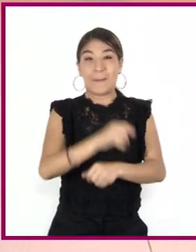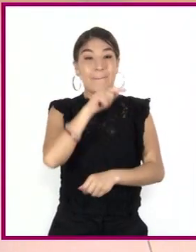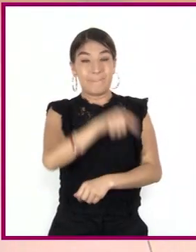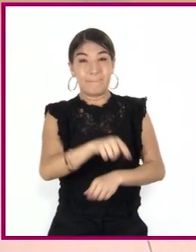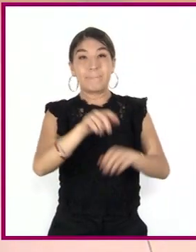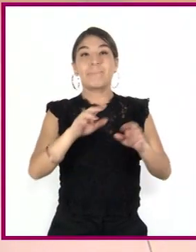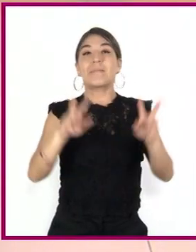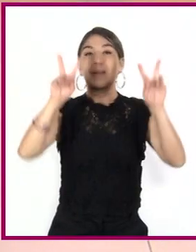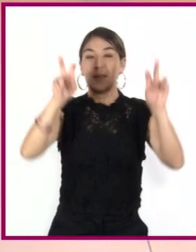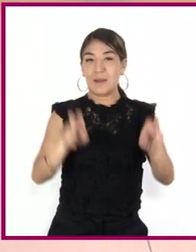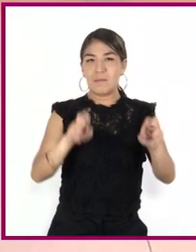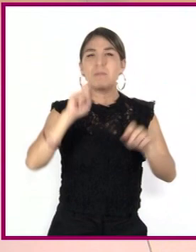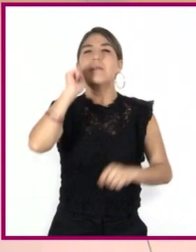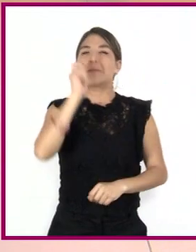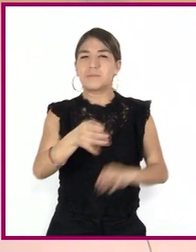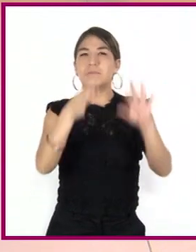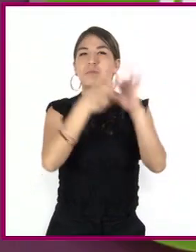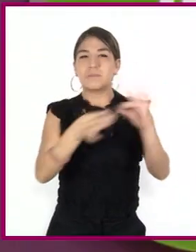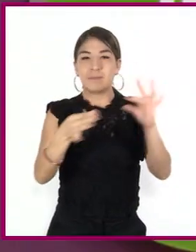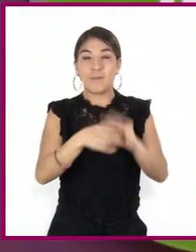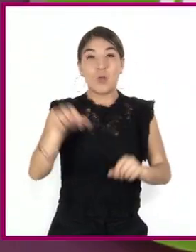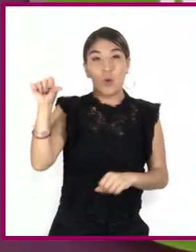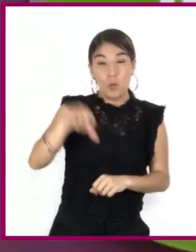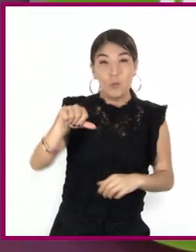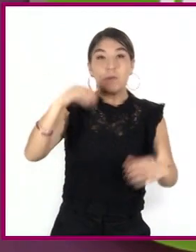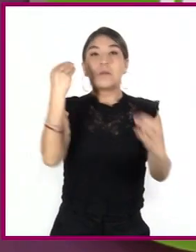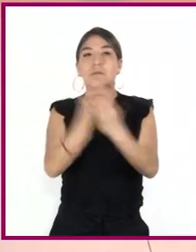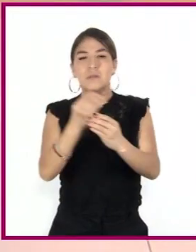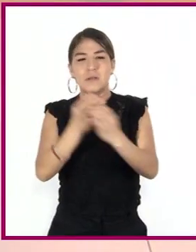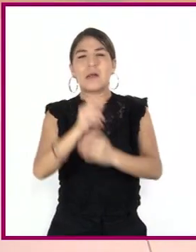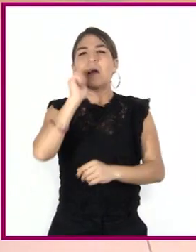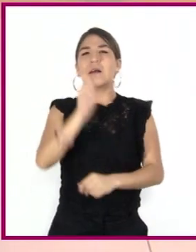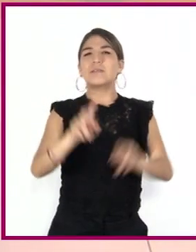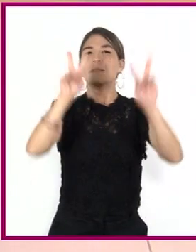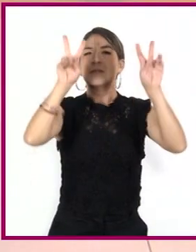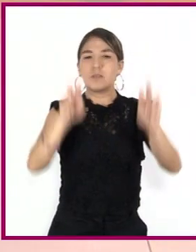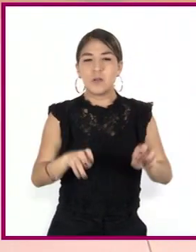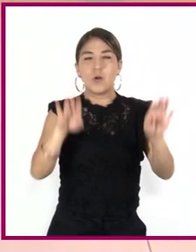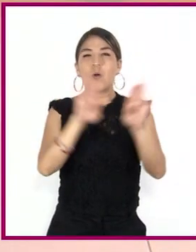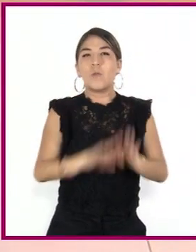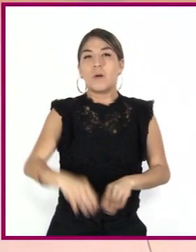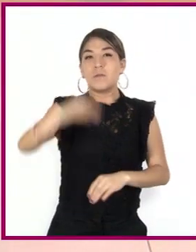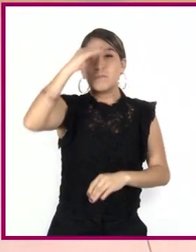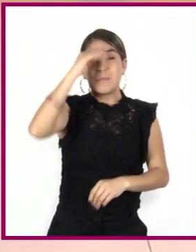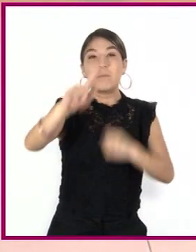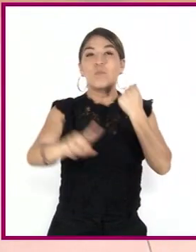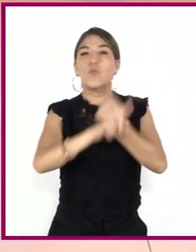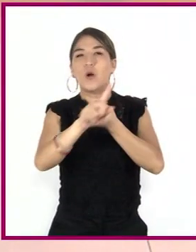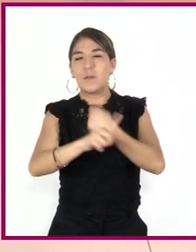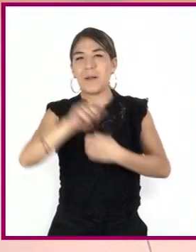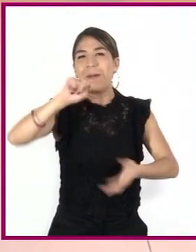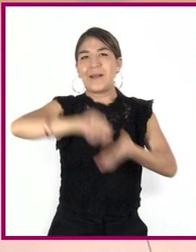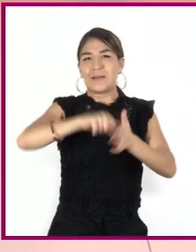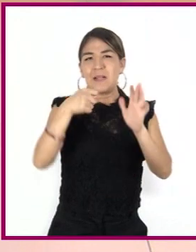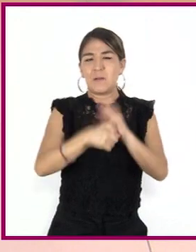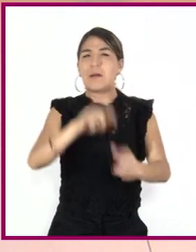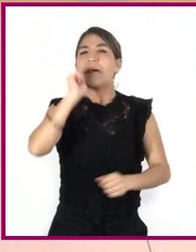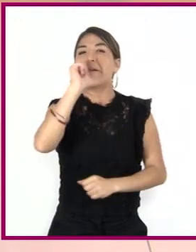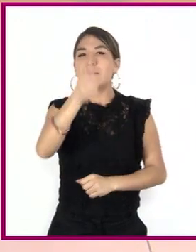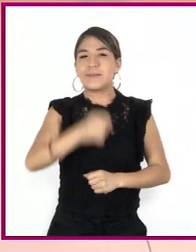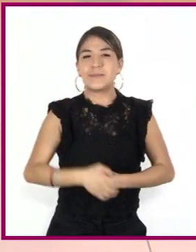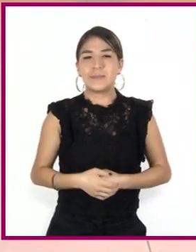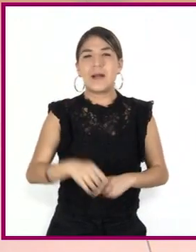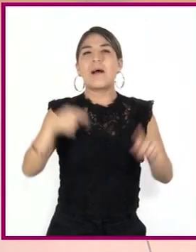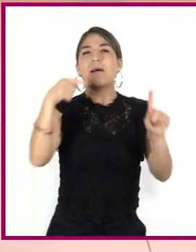es importante mencionar que previo a esta sesión se planteó y delimitó un problema técnico que corresponden a